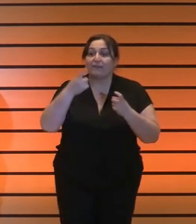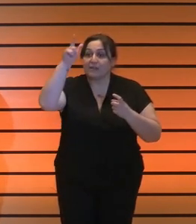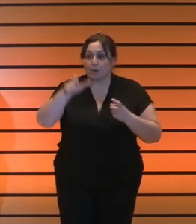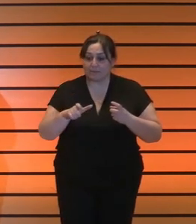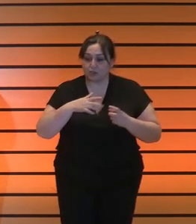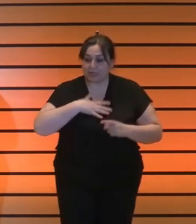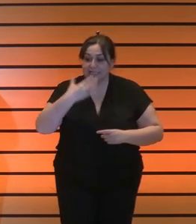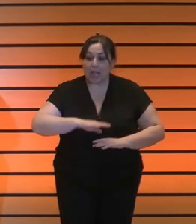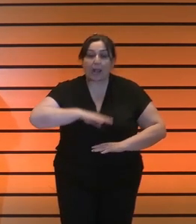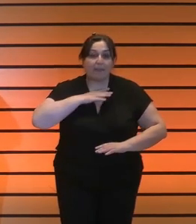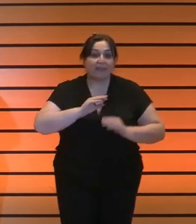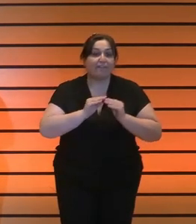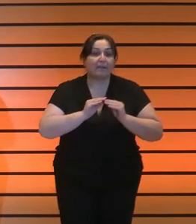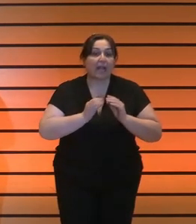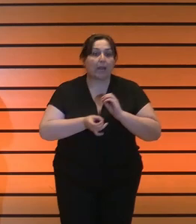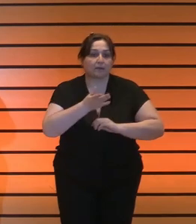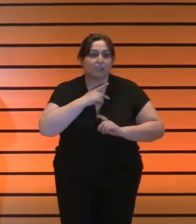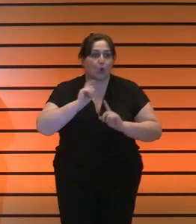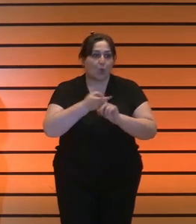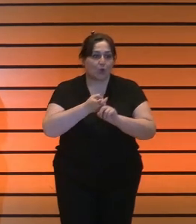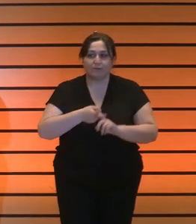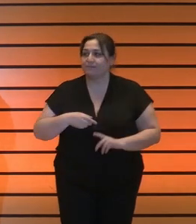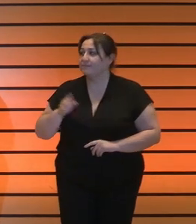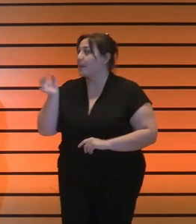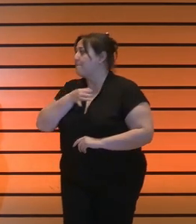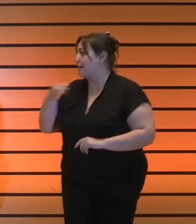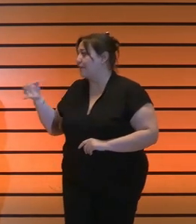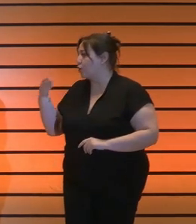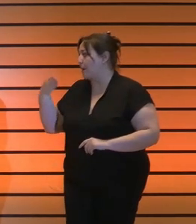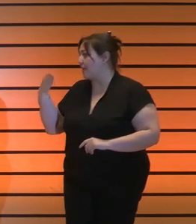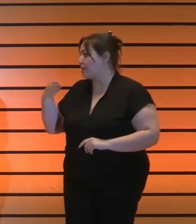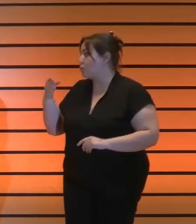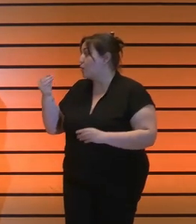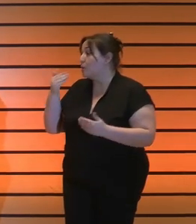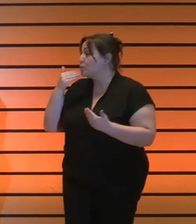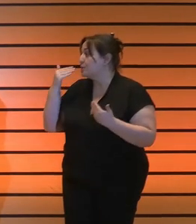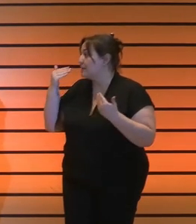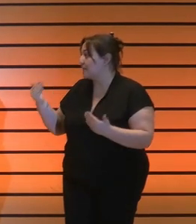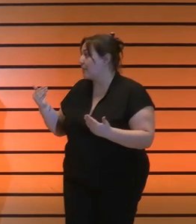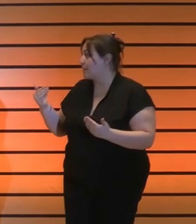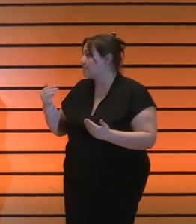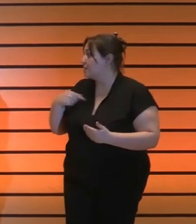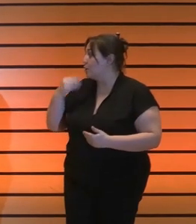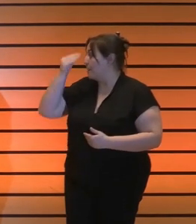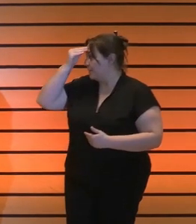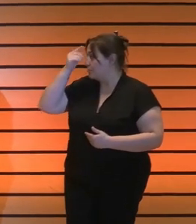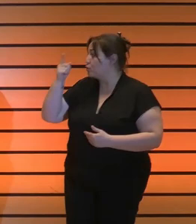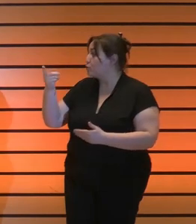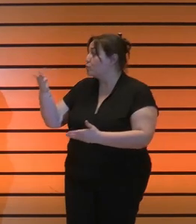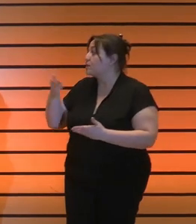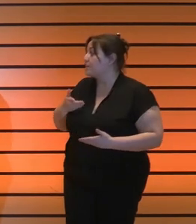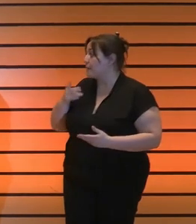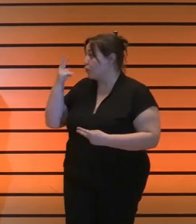capaz de fabricarnos la solución perfecto Benedicto pues muchísimas gracias yo creo que nos ayuda mucho dos cosas